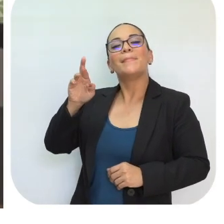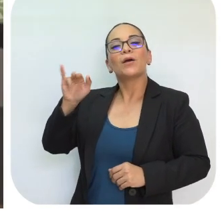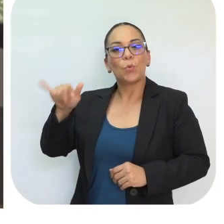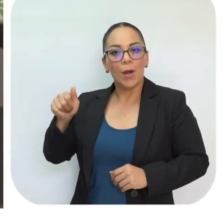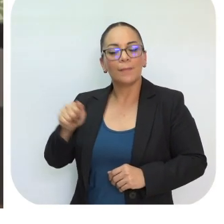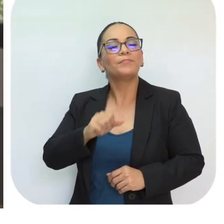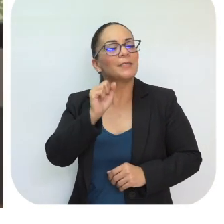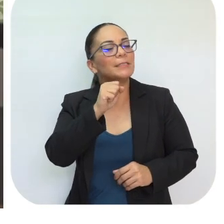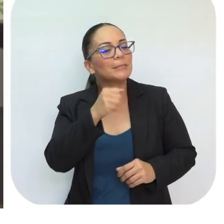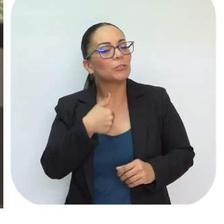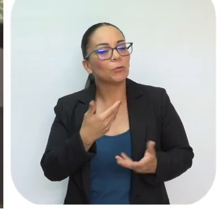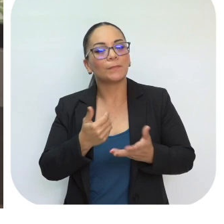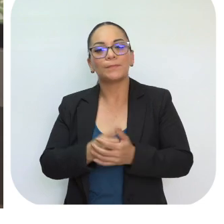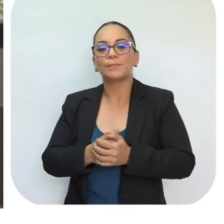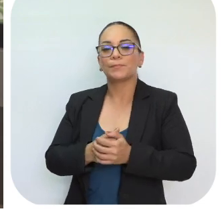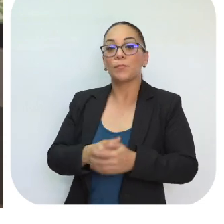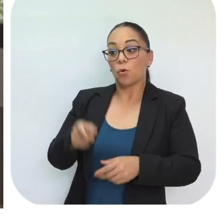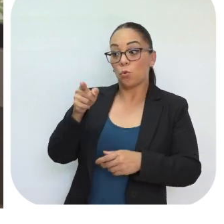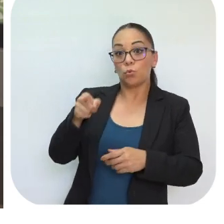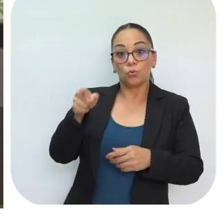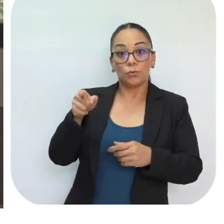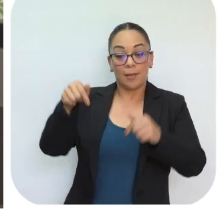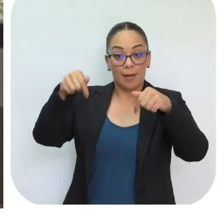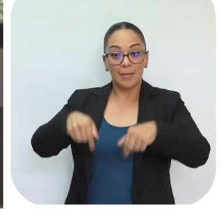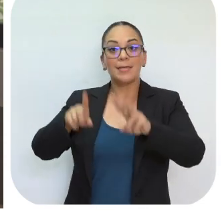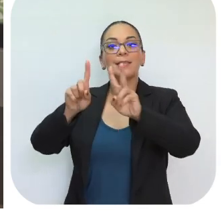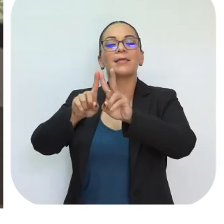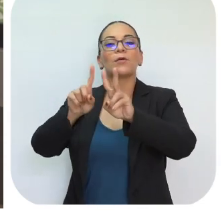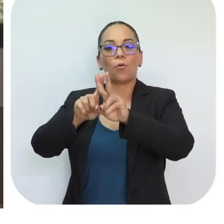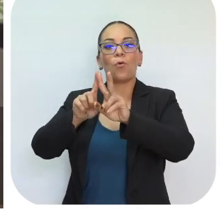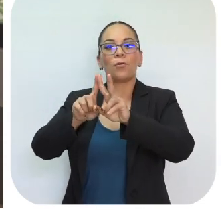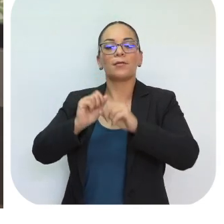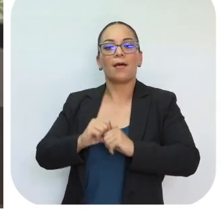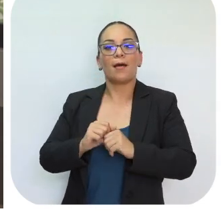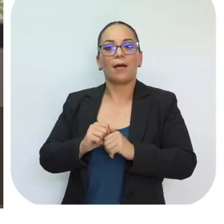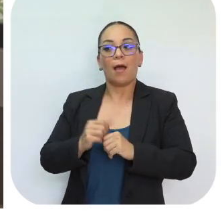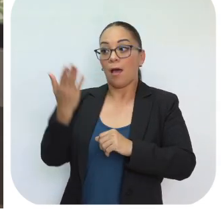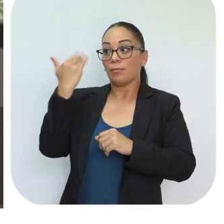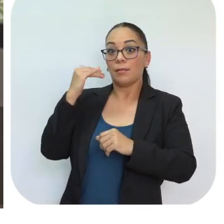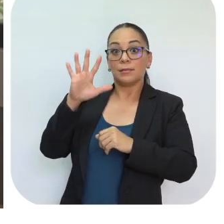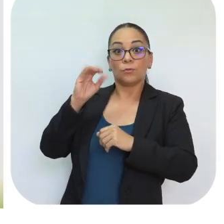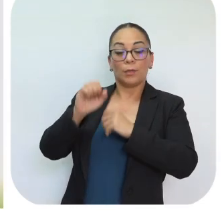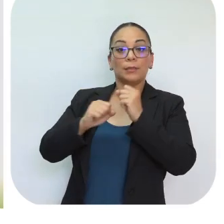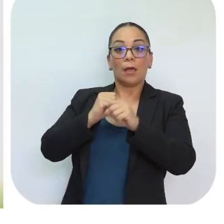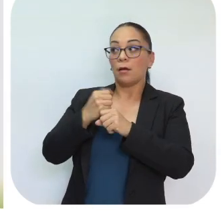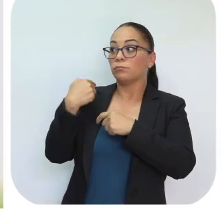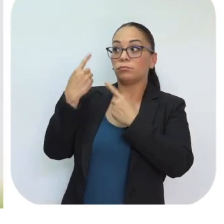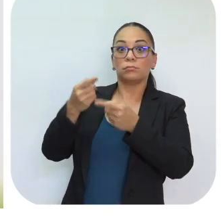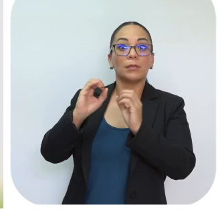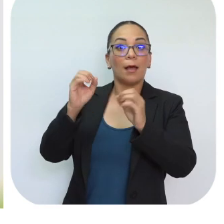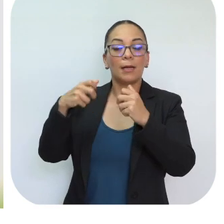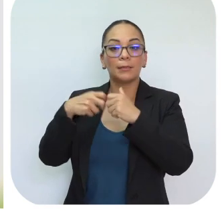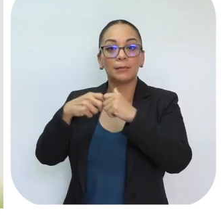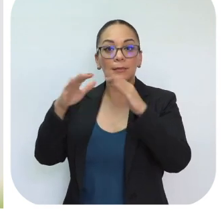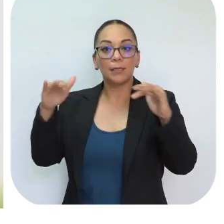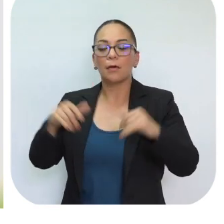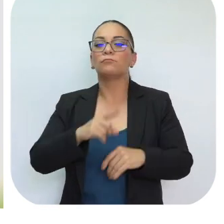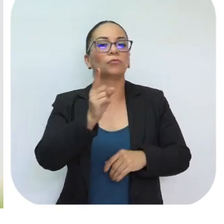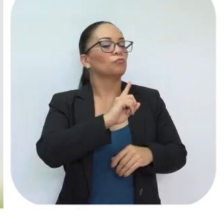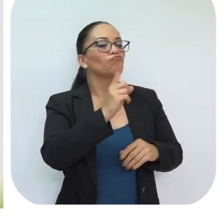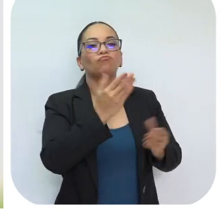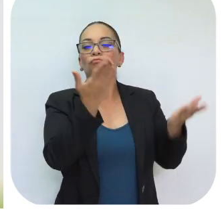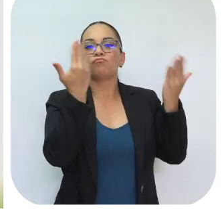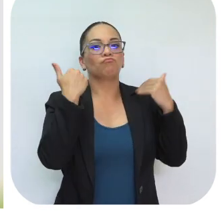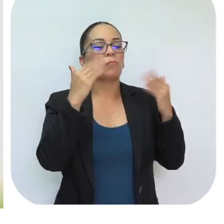Bien. Usted aquí en Nicoya hace 50 años no había electricidad, ¿verdad? Ah, no, no hay electricidad. Había